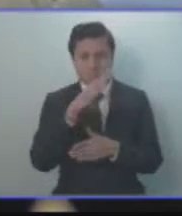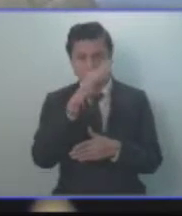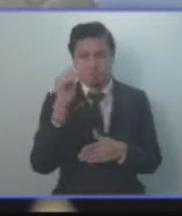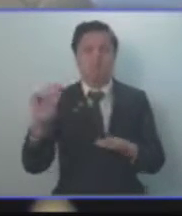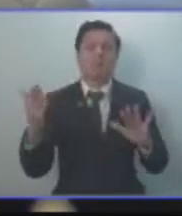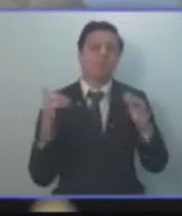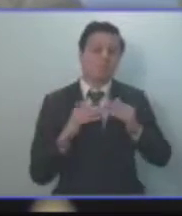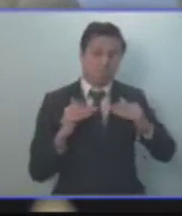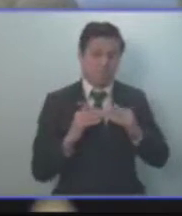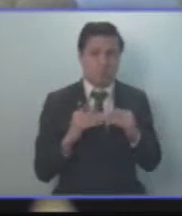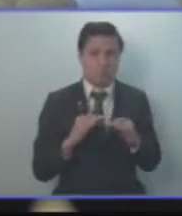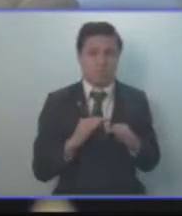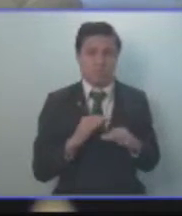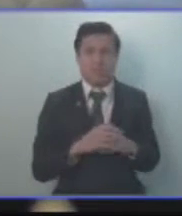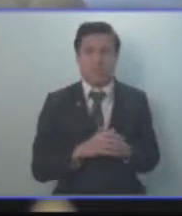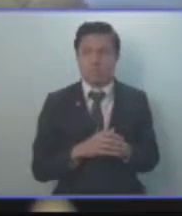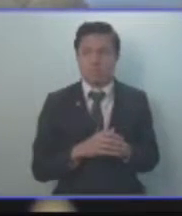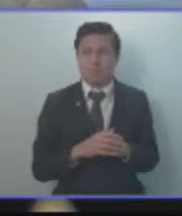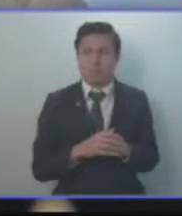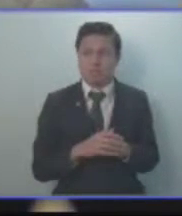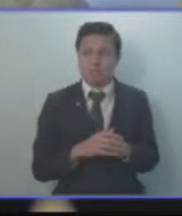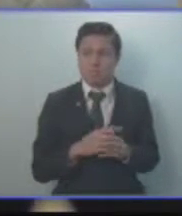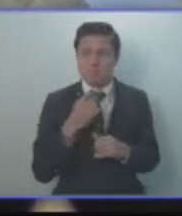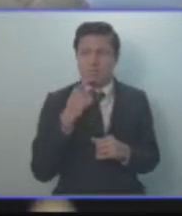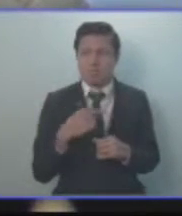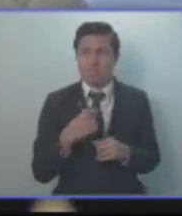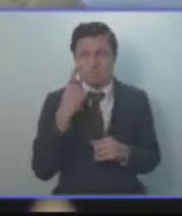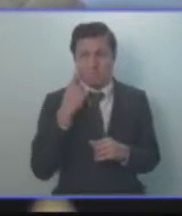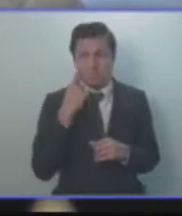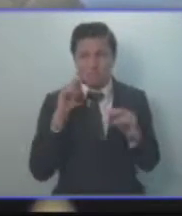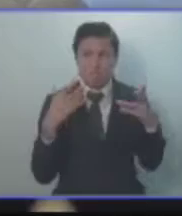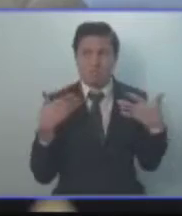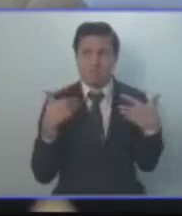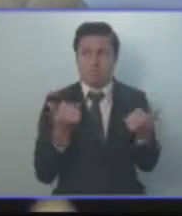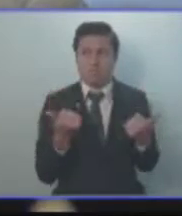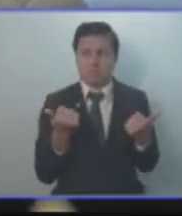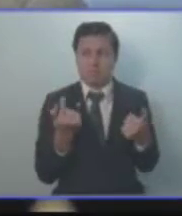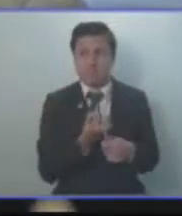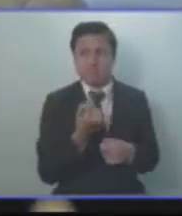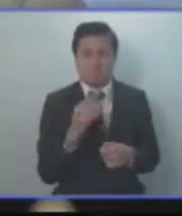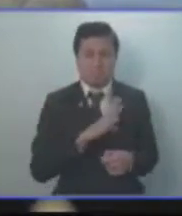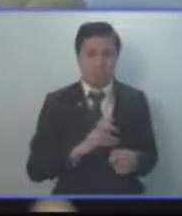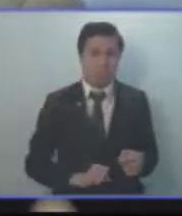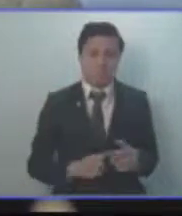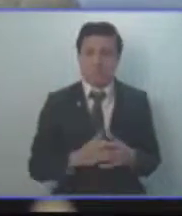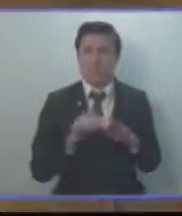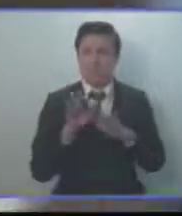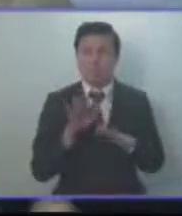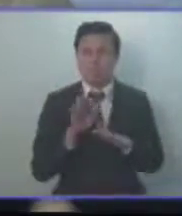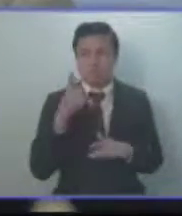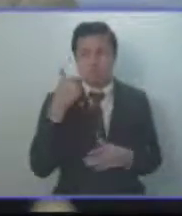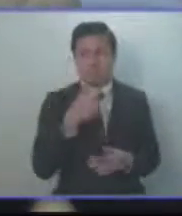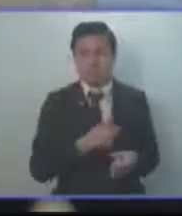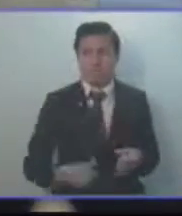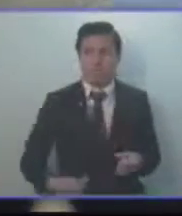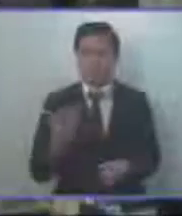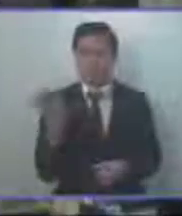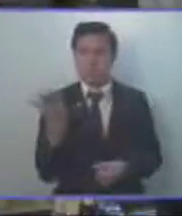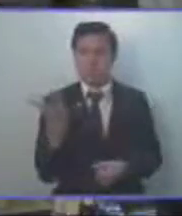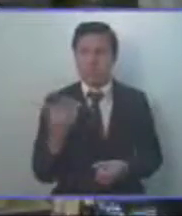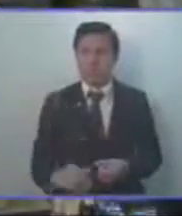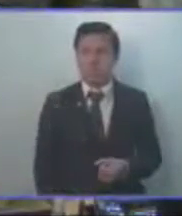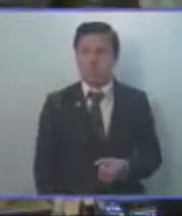pero principalmente el Ejecutivo, que es el obligado a velar por la salud de los salvadoreños. Muchas gracias, presidente.